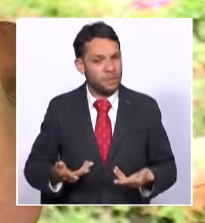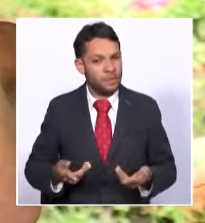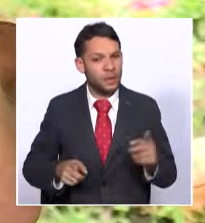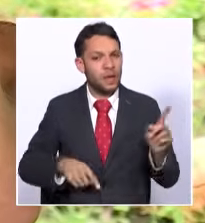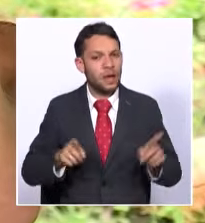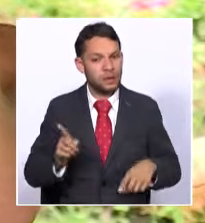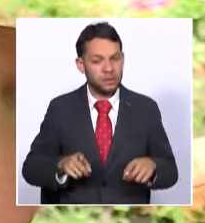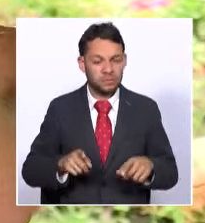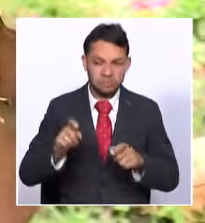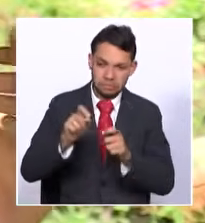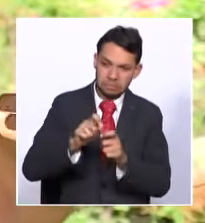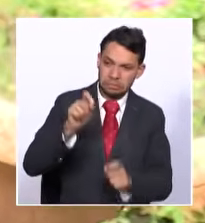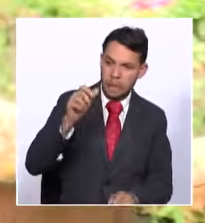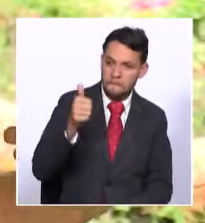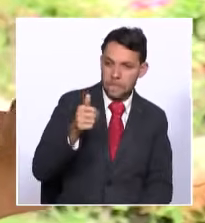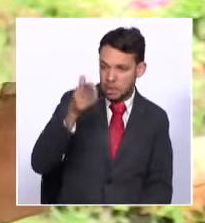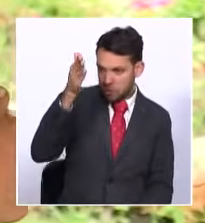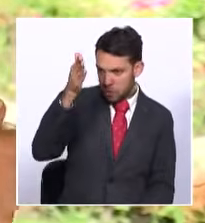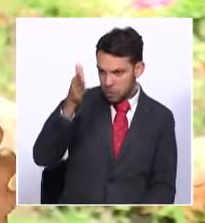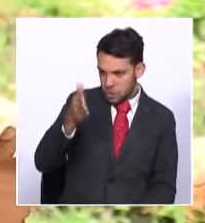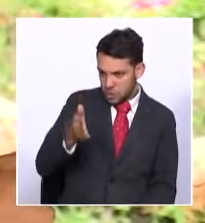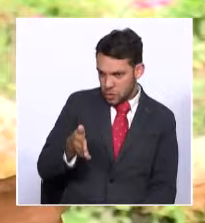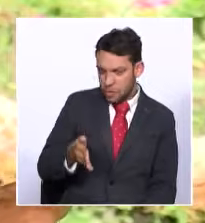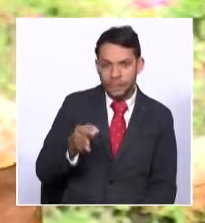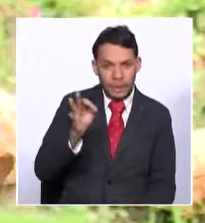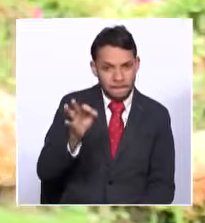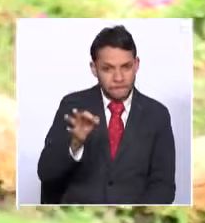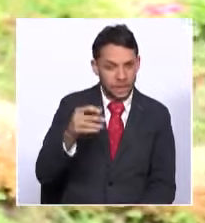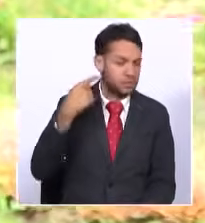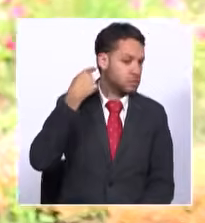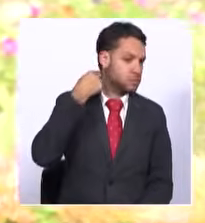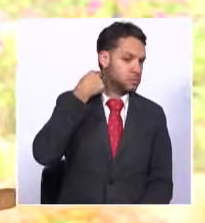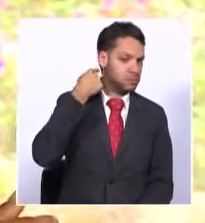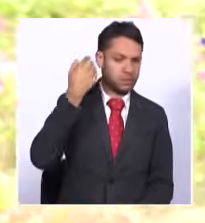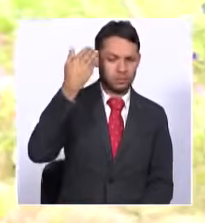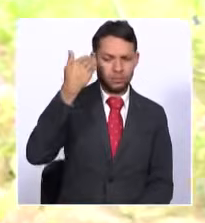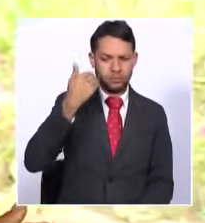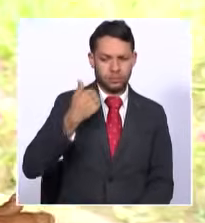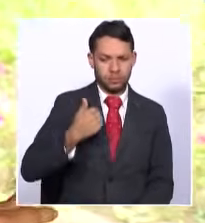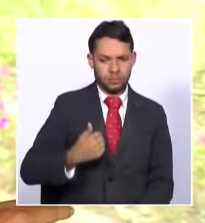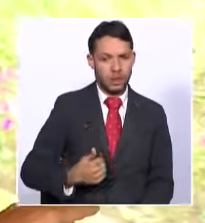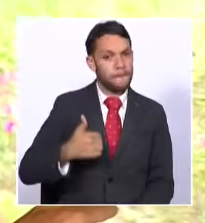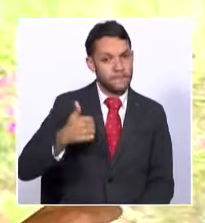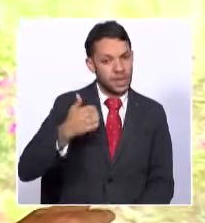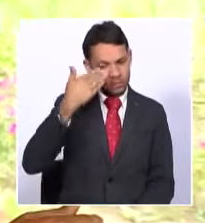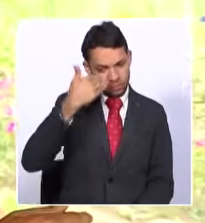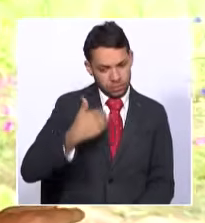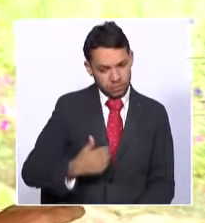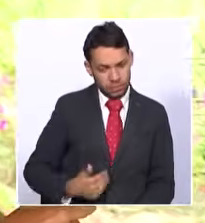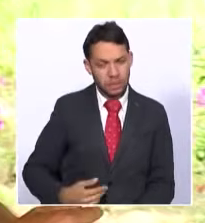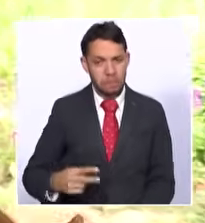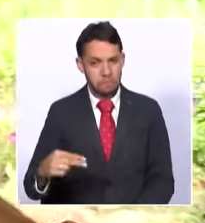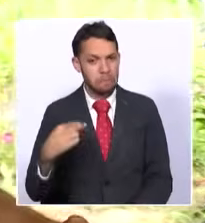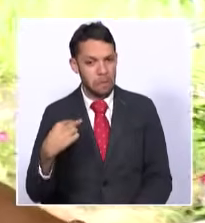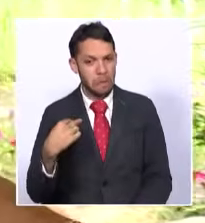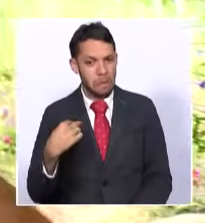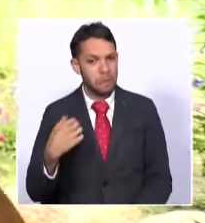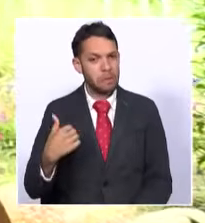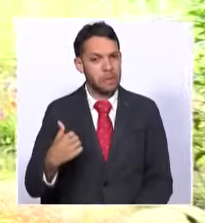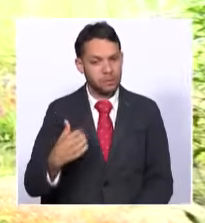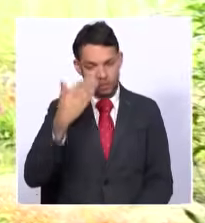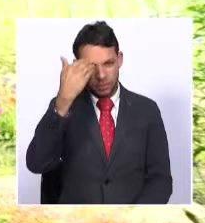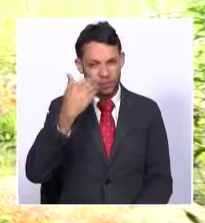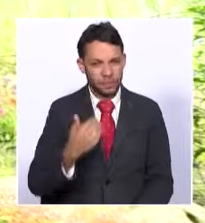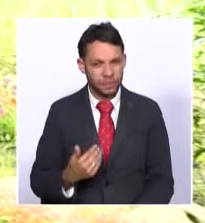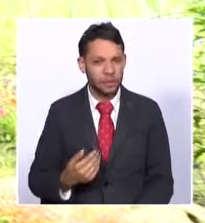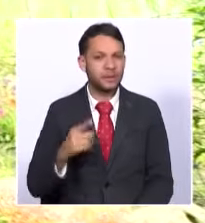está bien? Hagamos el caso de que uno ve y la postura está bien y aparentemente todo está bien. Resulta que hay